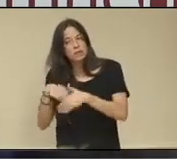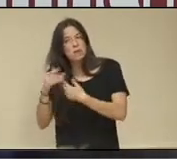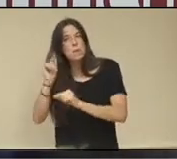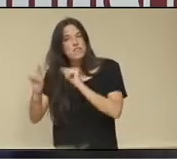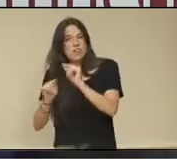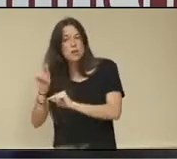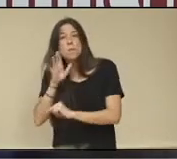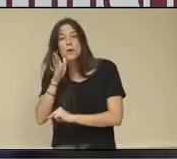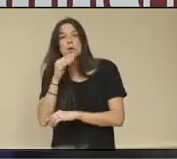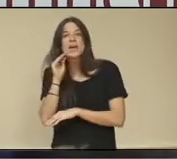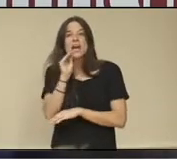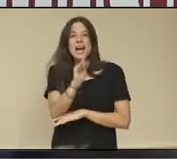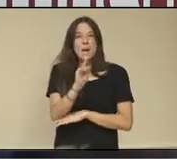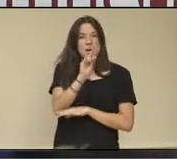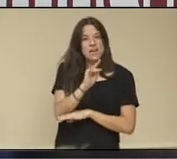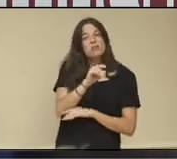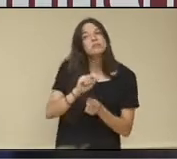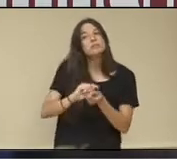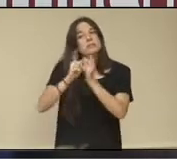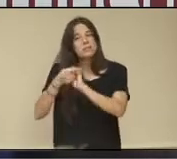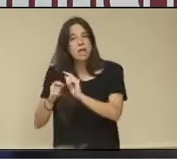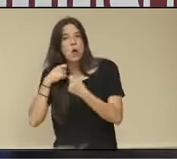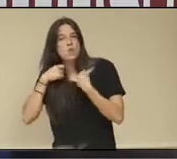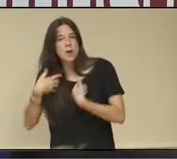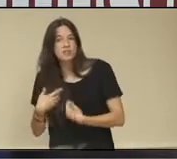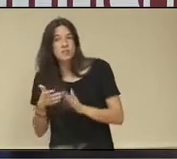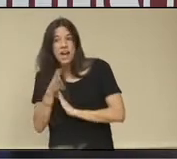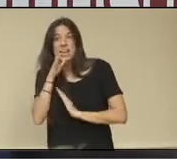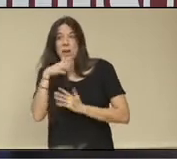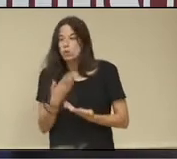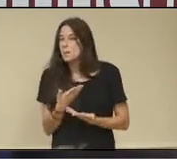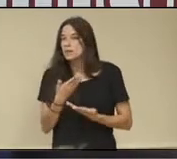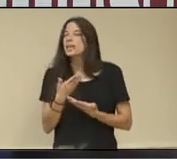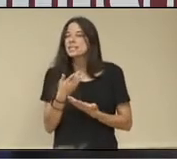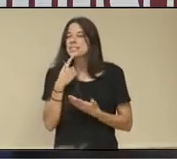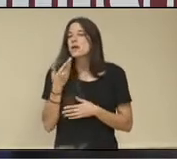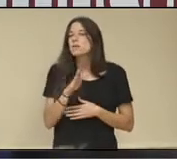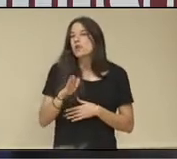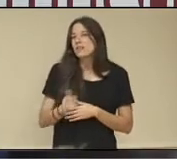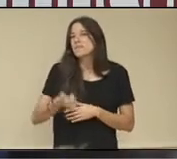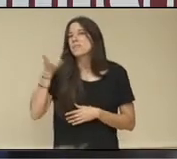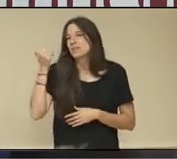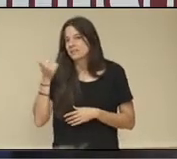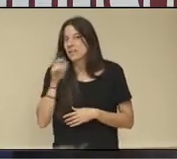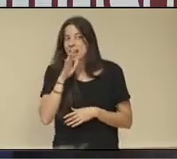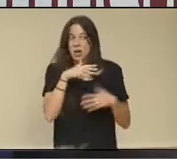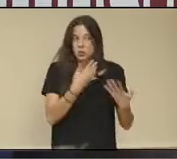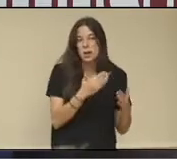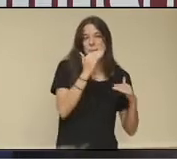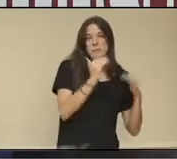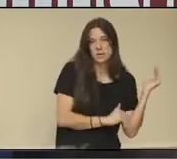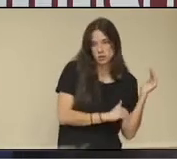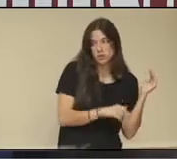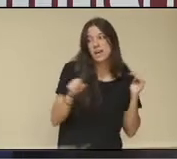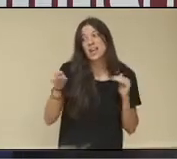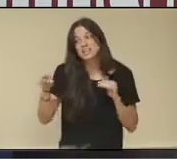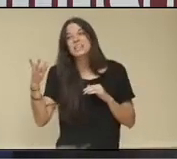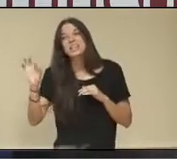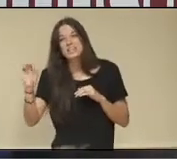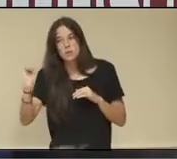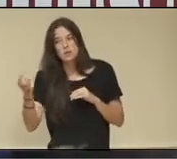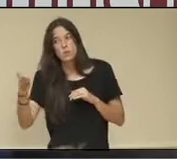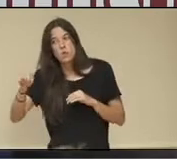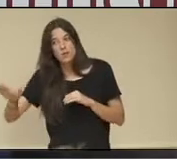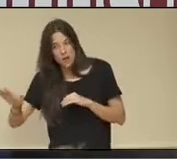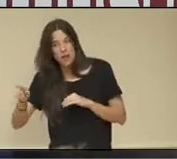humanos. Y es mucho más mortal que el actual. Tiene una mortalidad del 30%, mientras que la mortalidad de este virus es solo,